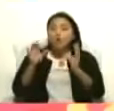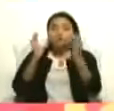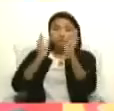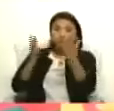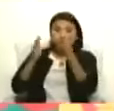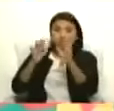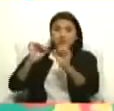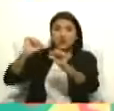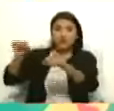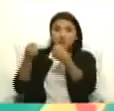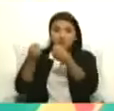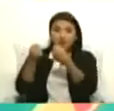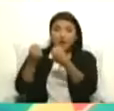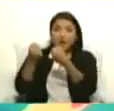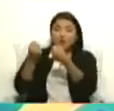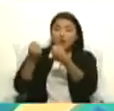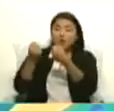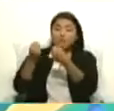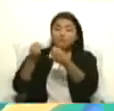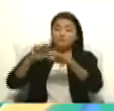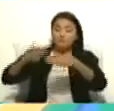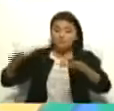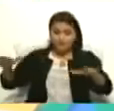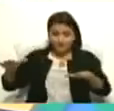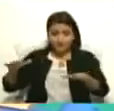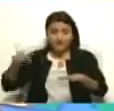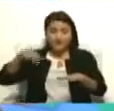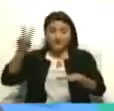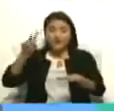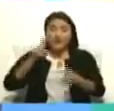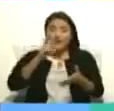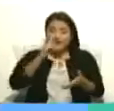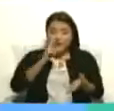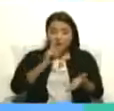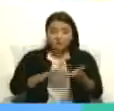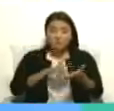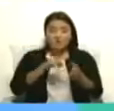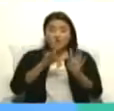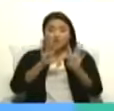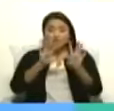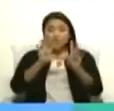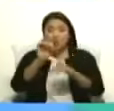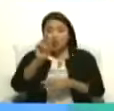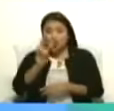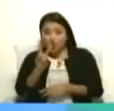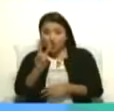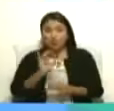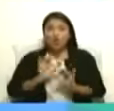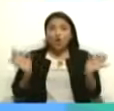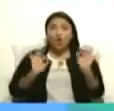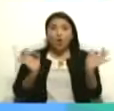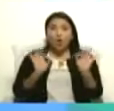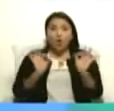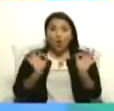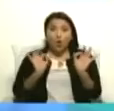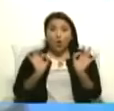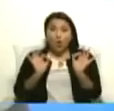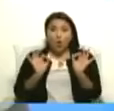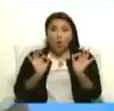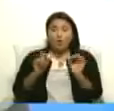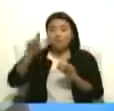bloqueo a las costas de Venezuela en 1902 a los que llamaron a que vinieran los